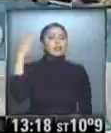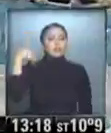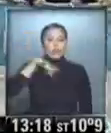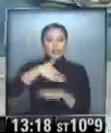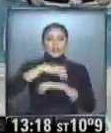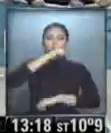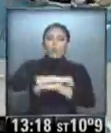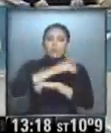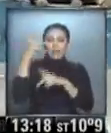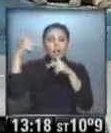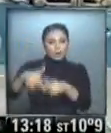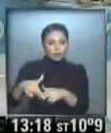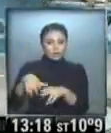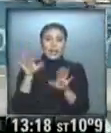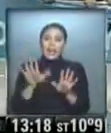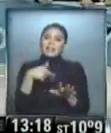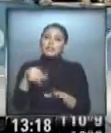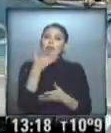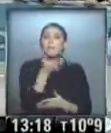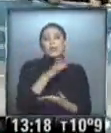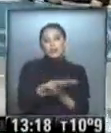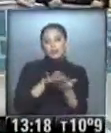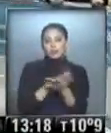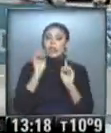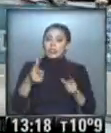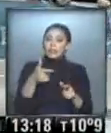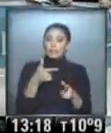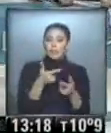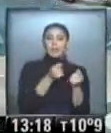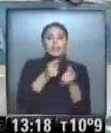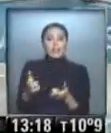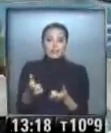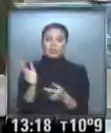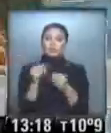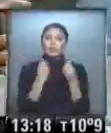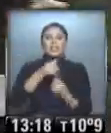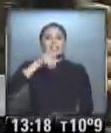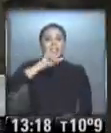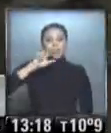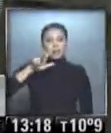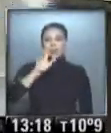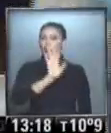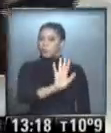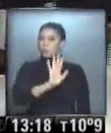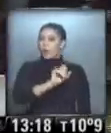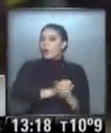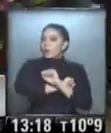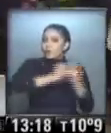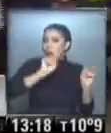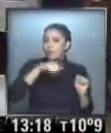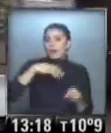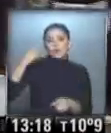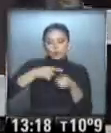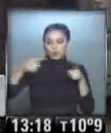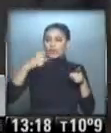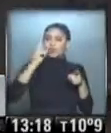hace algunos minutos y esta es la forma de reclamar una solución y una respuesta a las 63 amenazas de bomba que han sufrido hasta ahora en los últimos